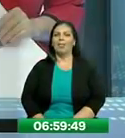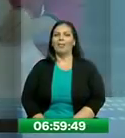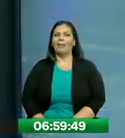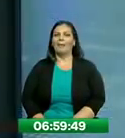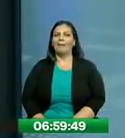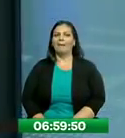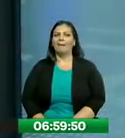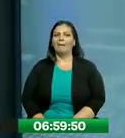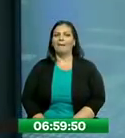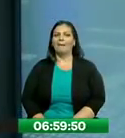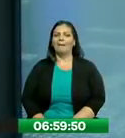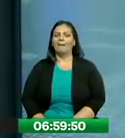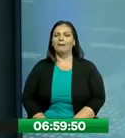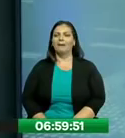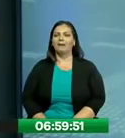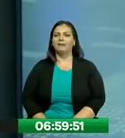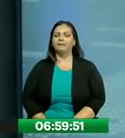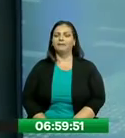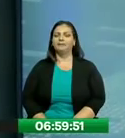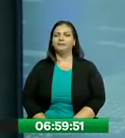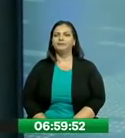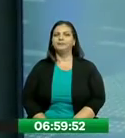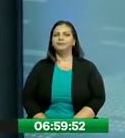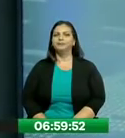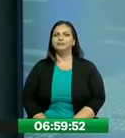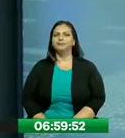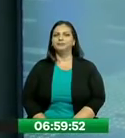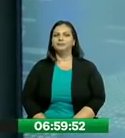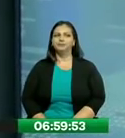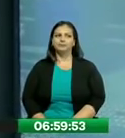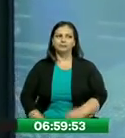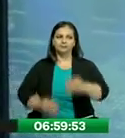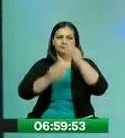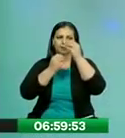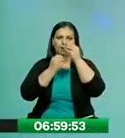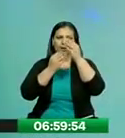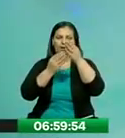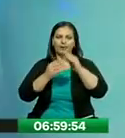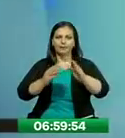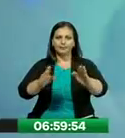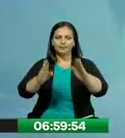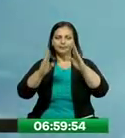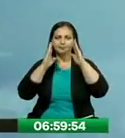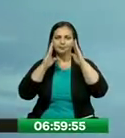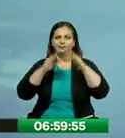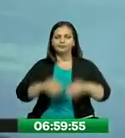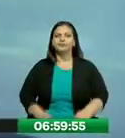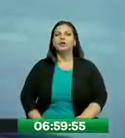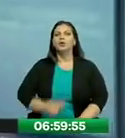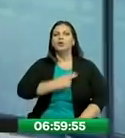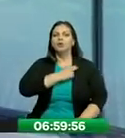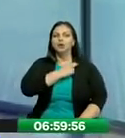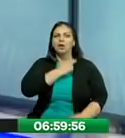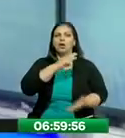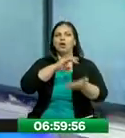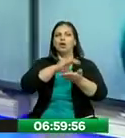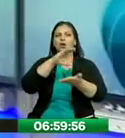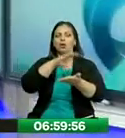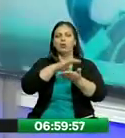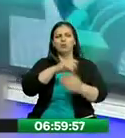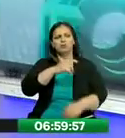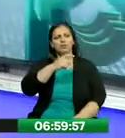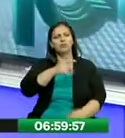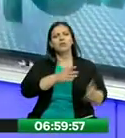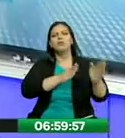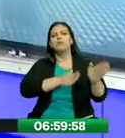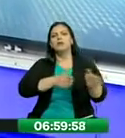los tendremos con más información, yo quiero contarles, y escuchen con muchísima atención, que universidades y colegios definen